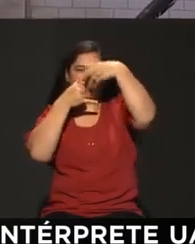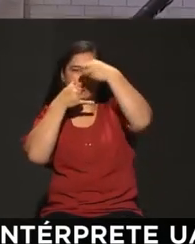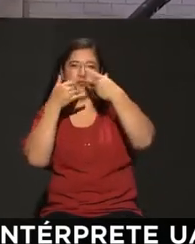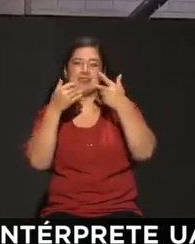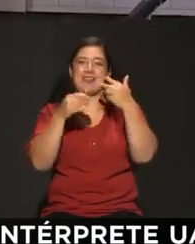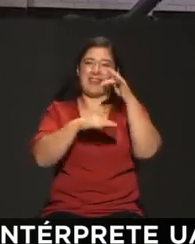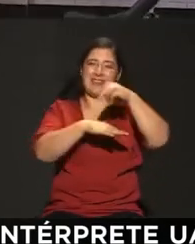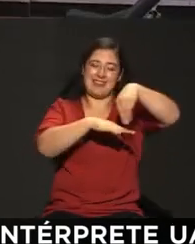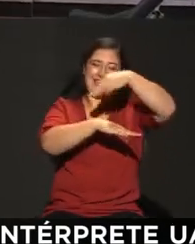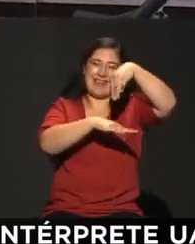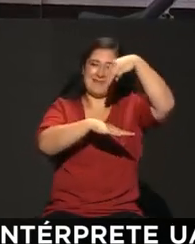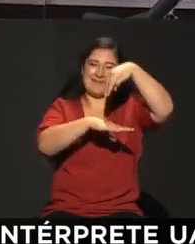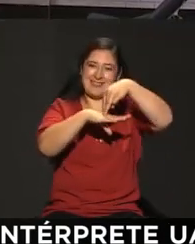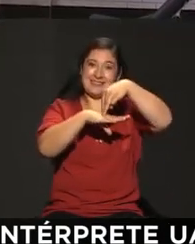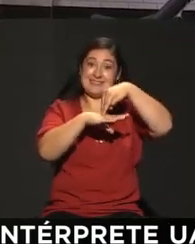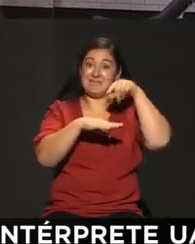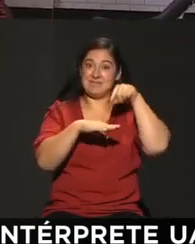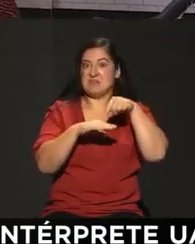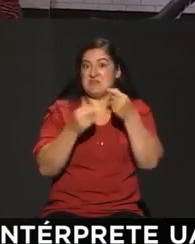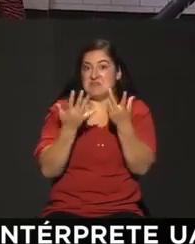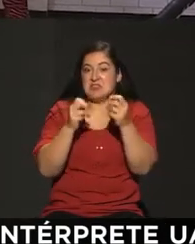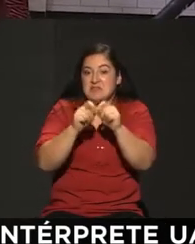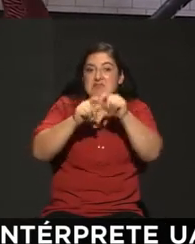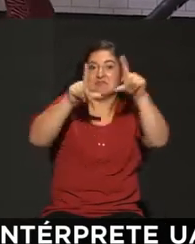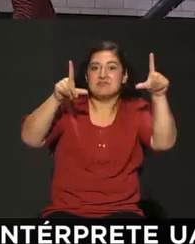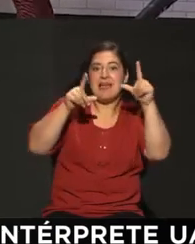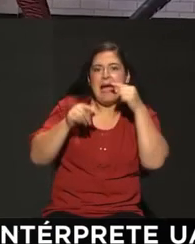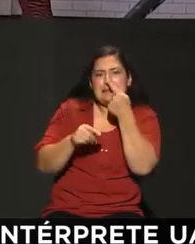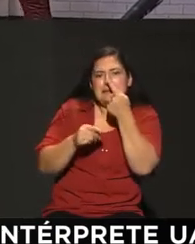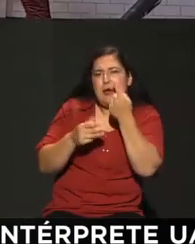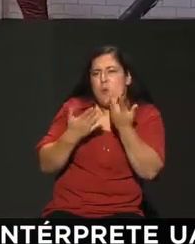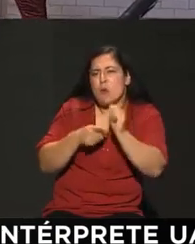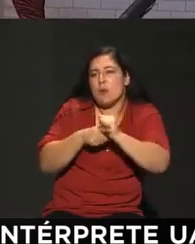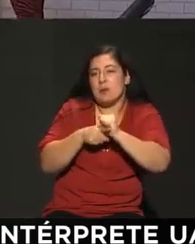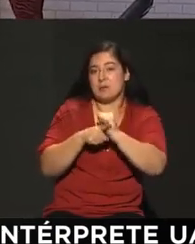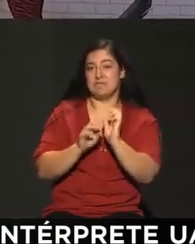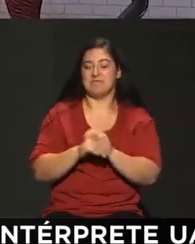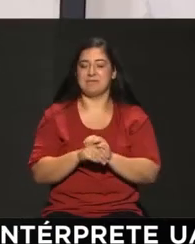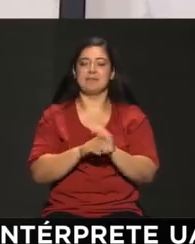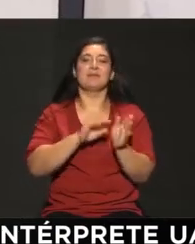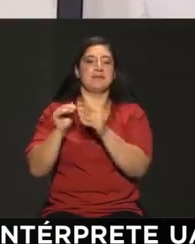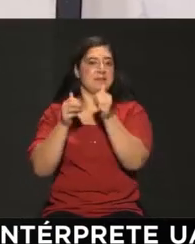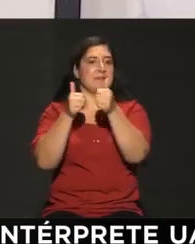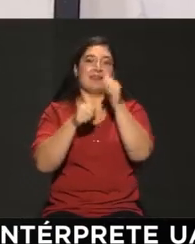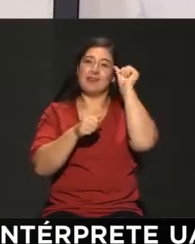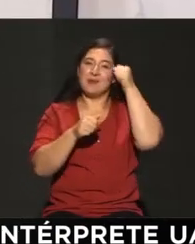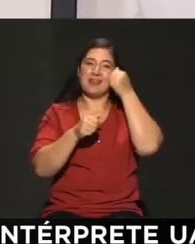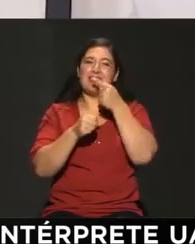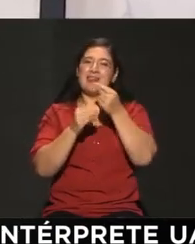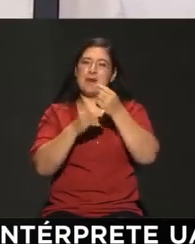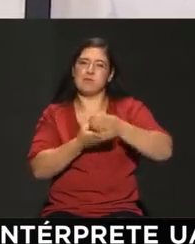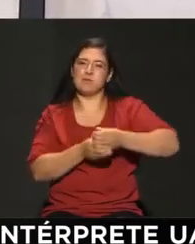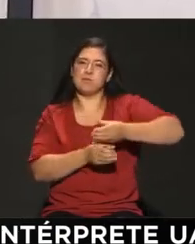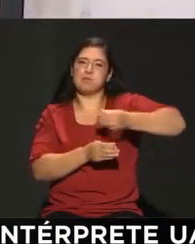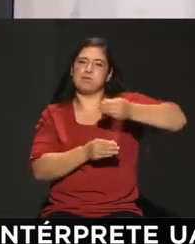de Telemedellín, para cuando quieran practicar. Muy bien, recuerden que habíamos hablado de tener una espumita, algo blandito